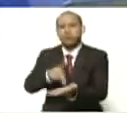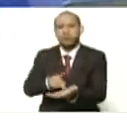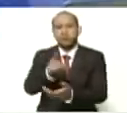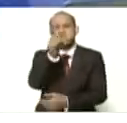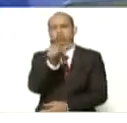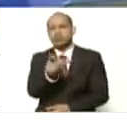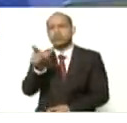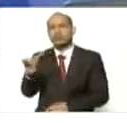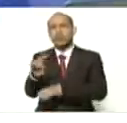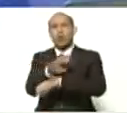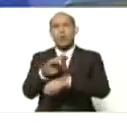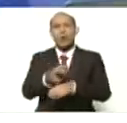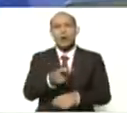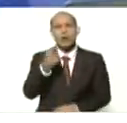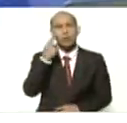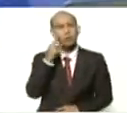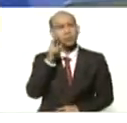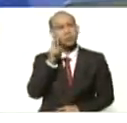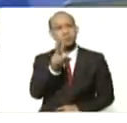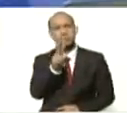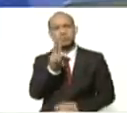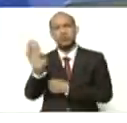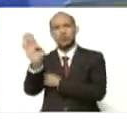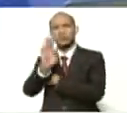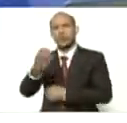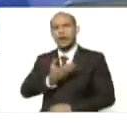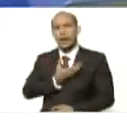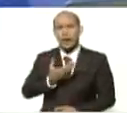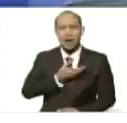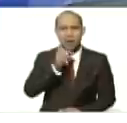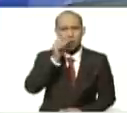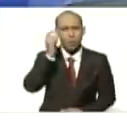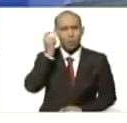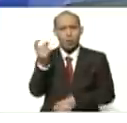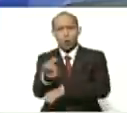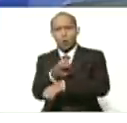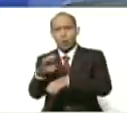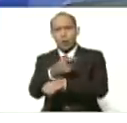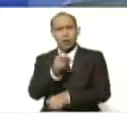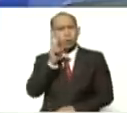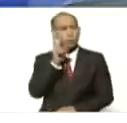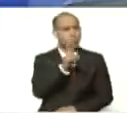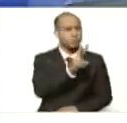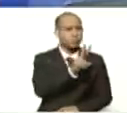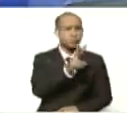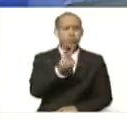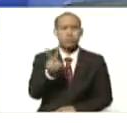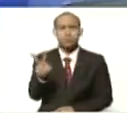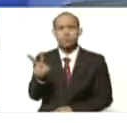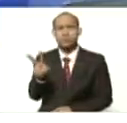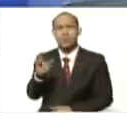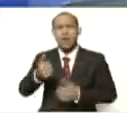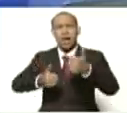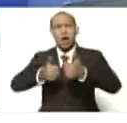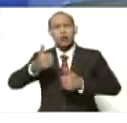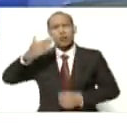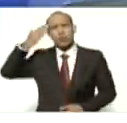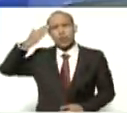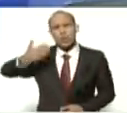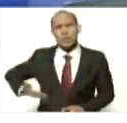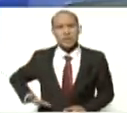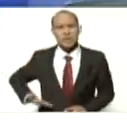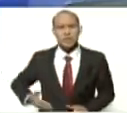gobernadoras los protectores los alcaldes las alcaldesas las autoridades militares